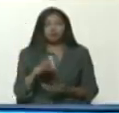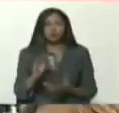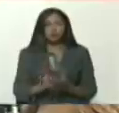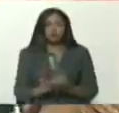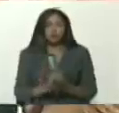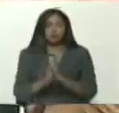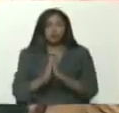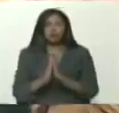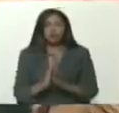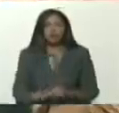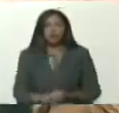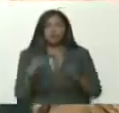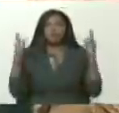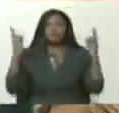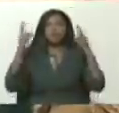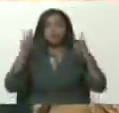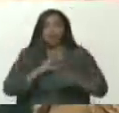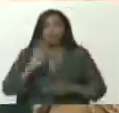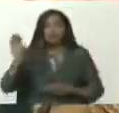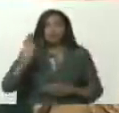favor. ¡Viva la patria!